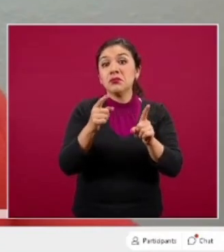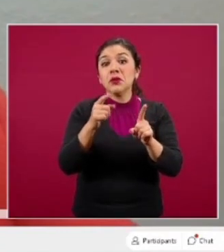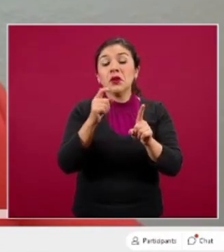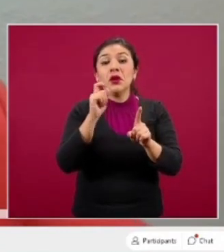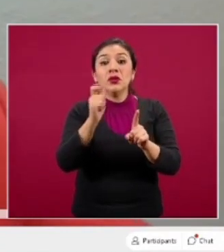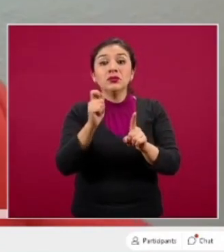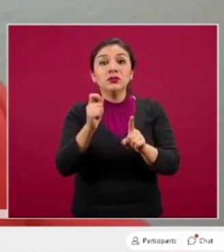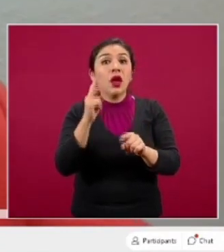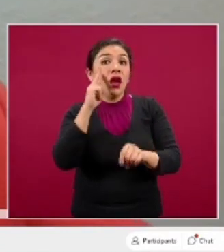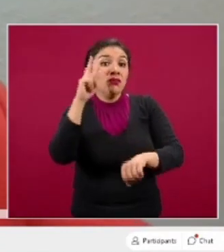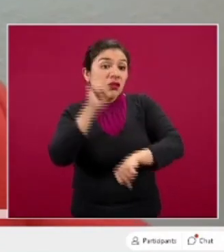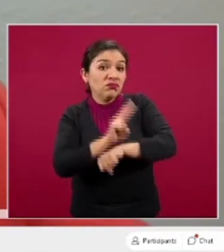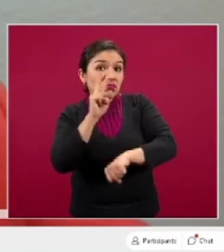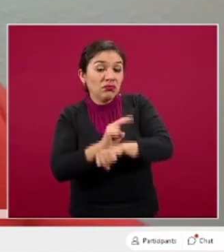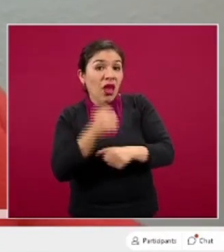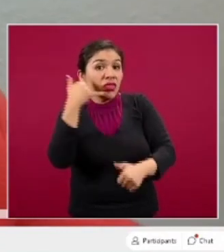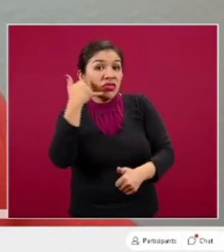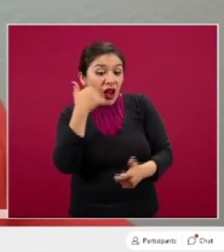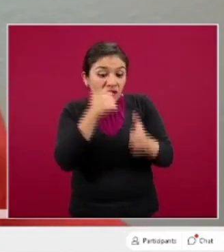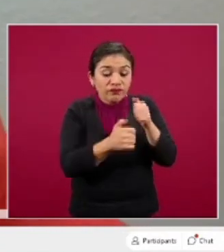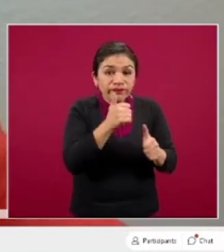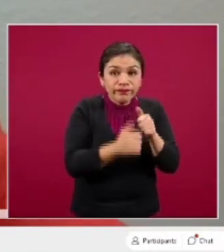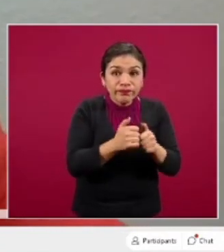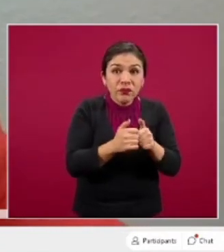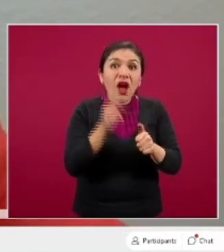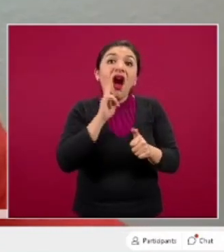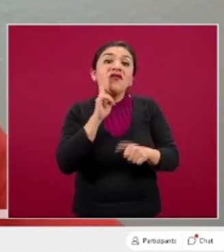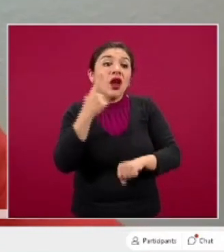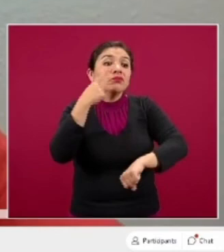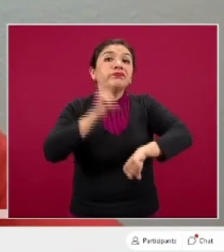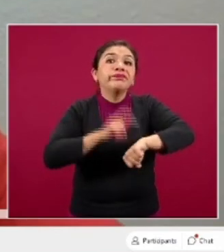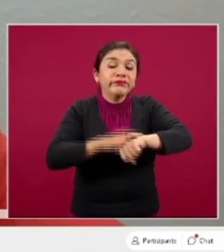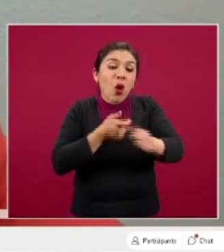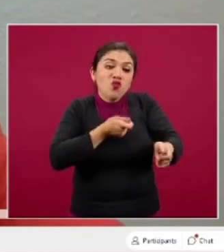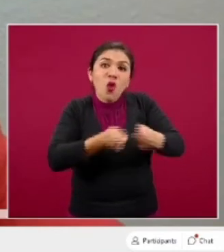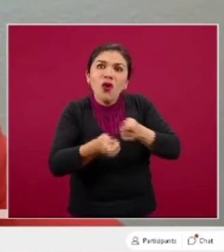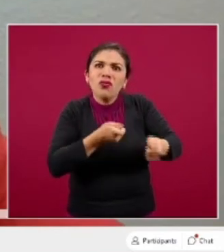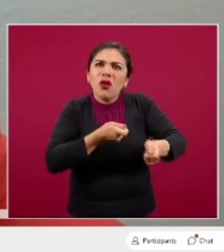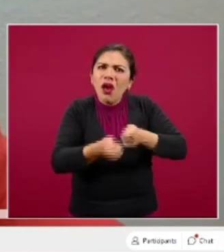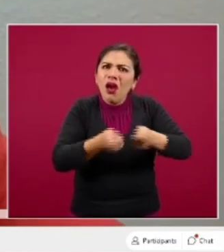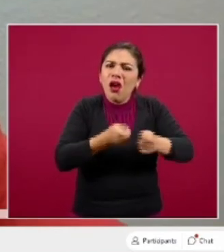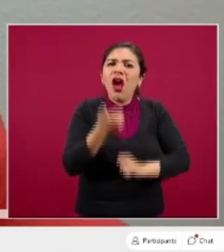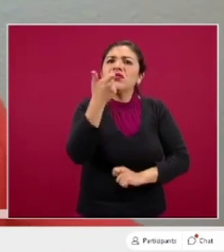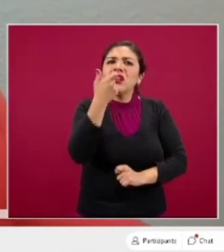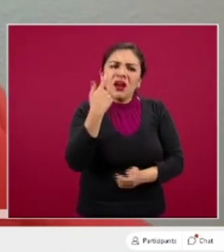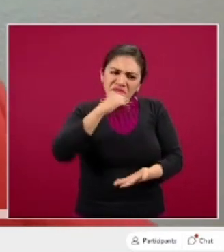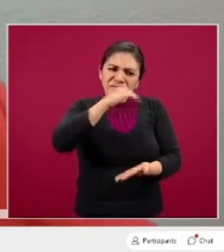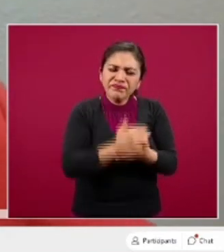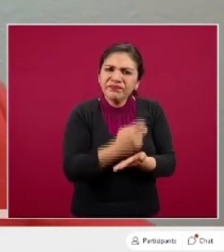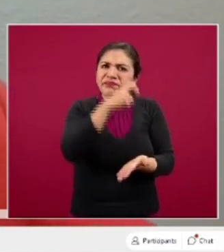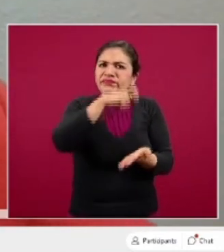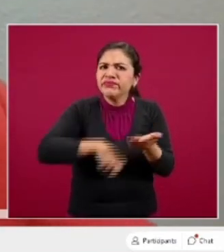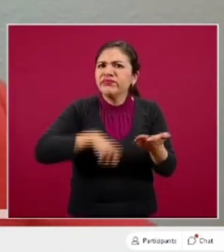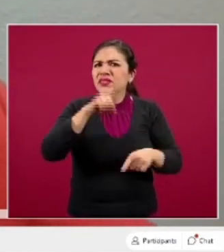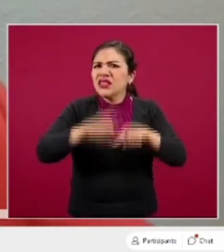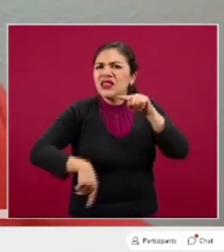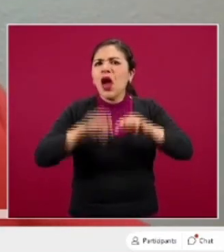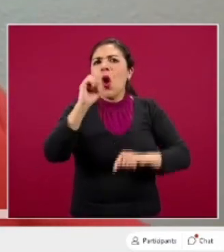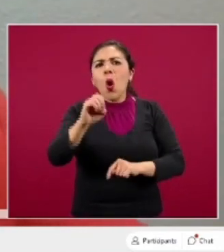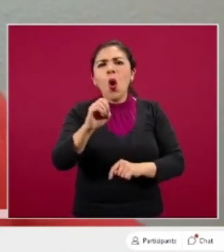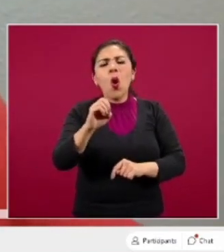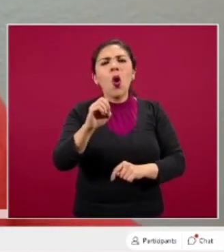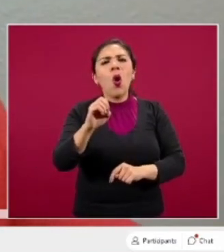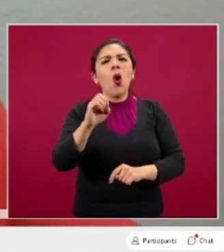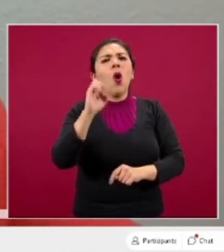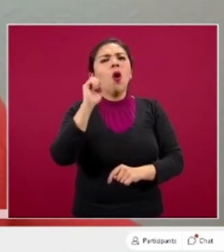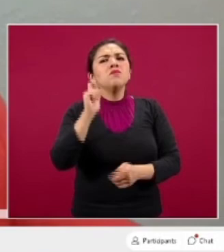te checa el celular, te controla o controla el dinero, o cuando no le pagamos